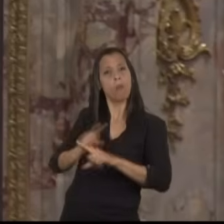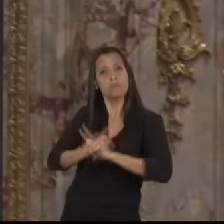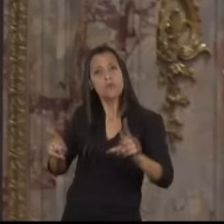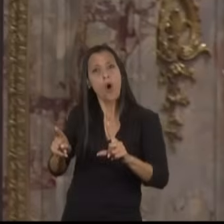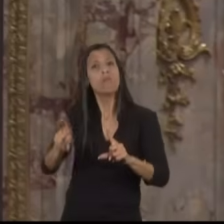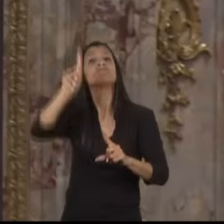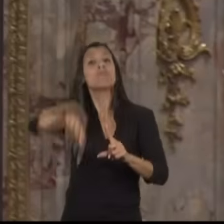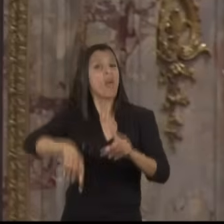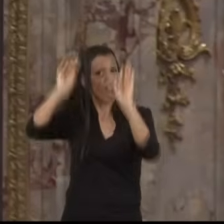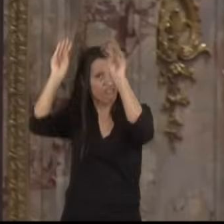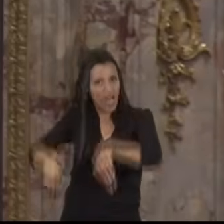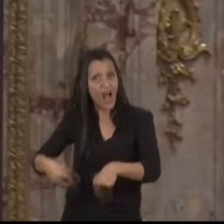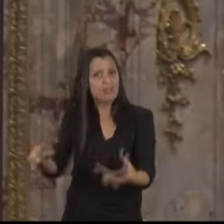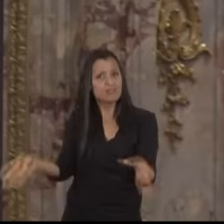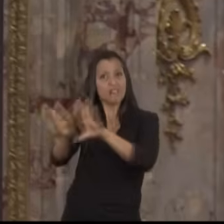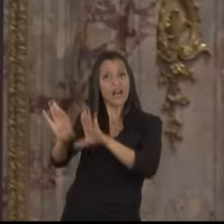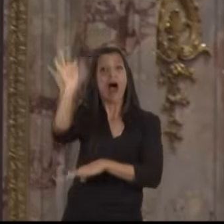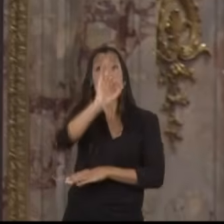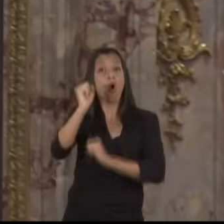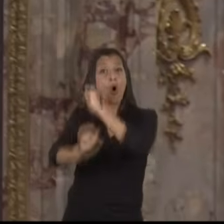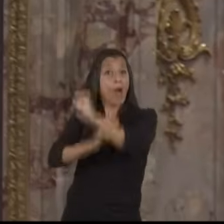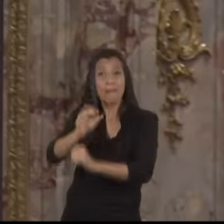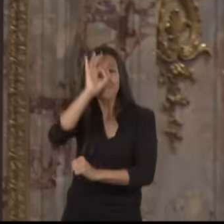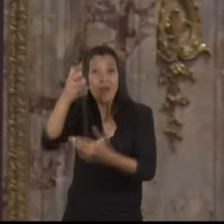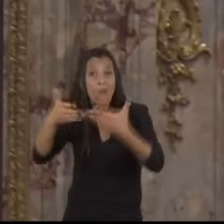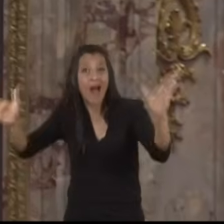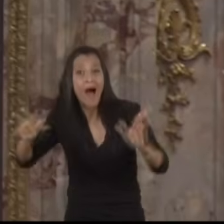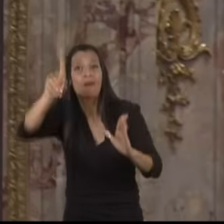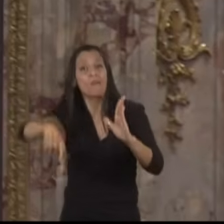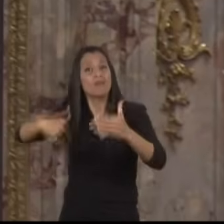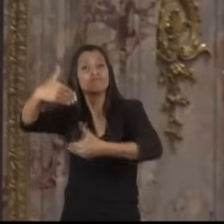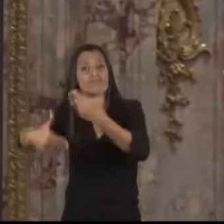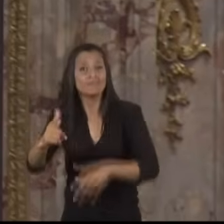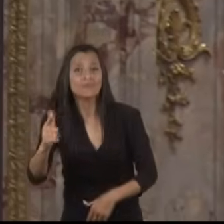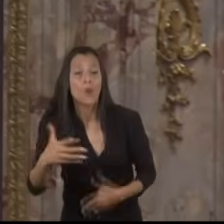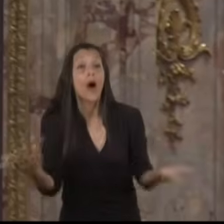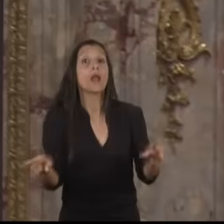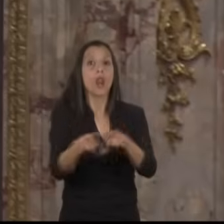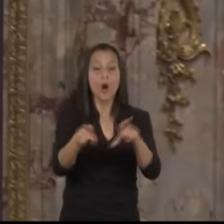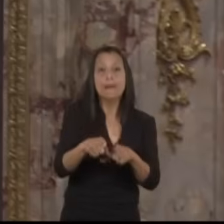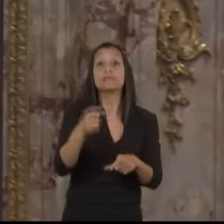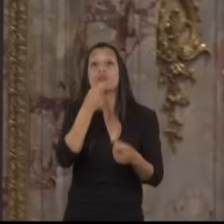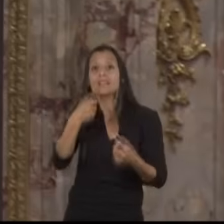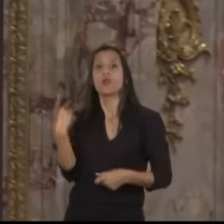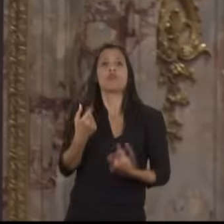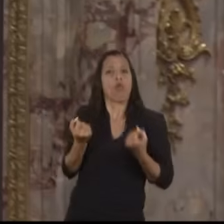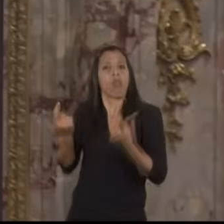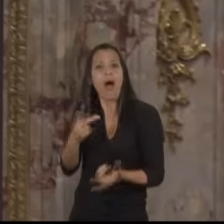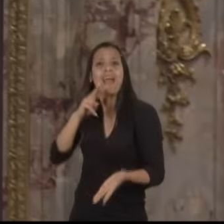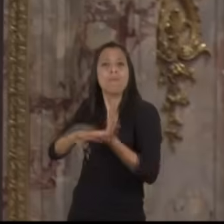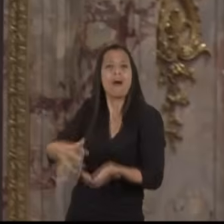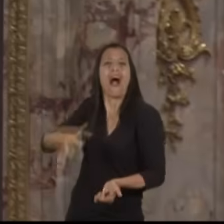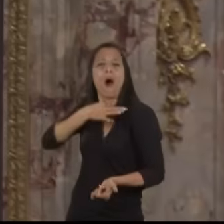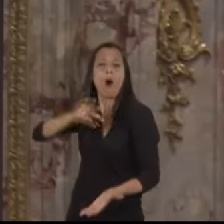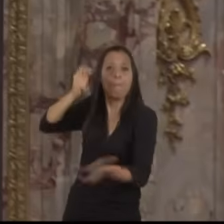o una empresa que directamente nunca se abre. Y eso es lo que sucede cuando se les suben sistemáticamente los impuestos,